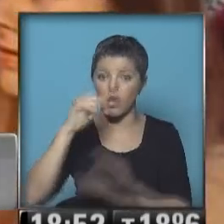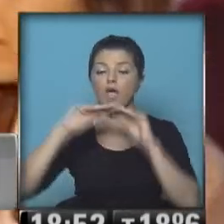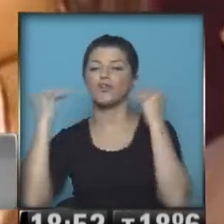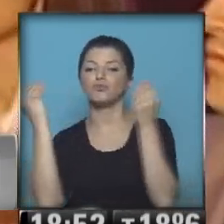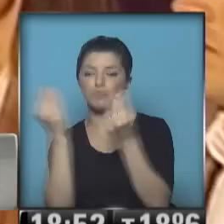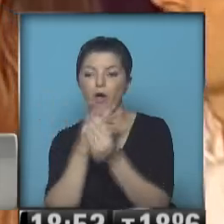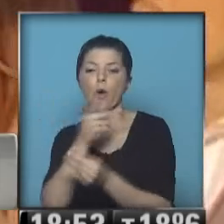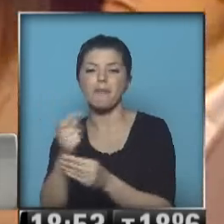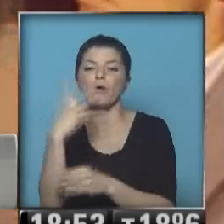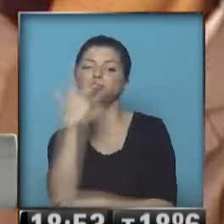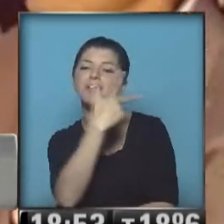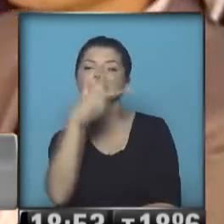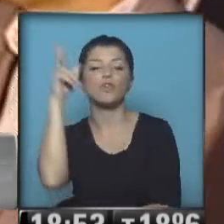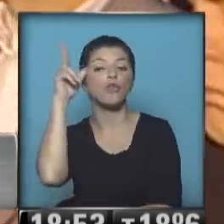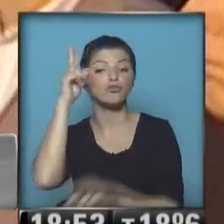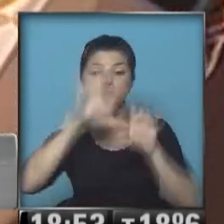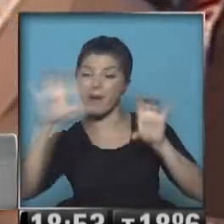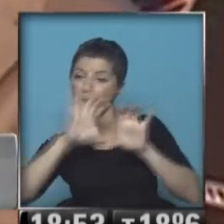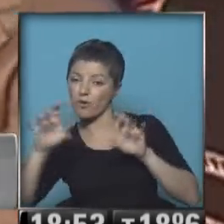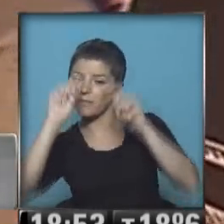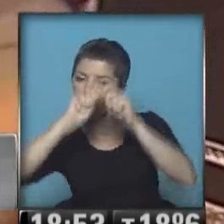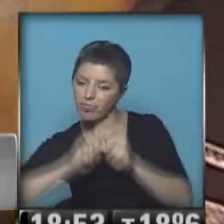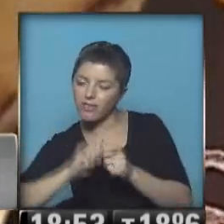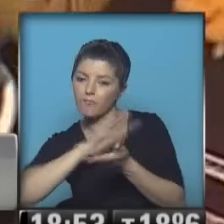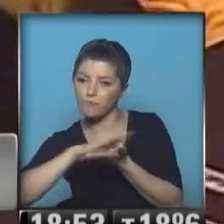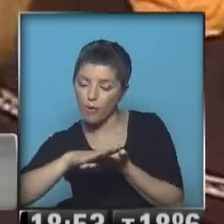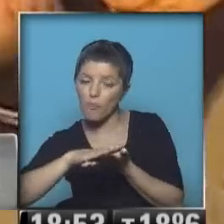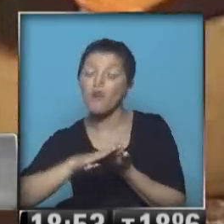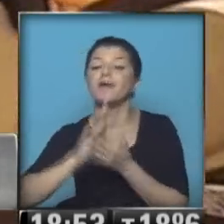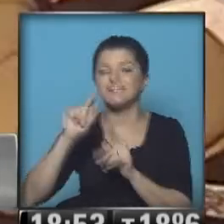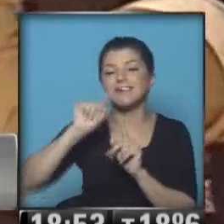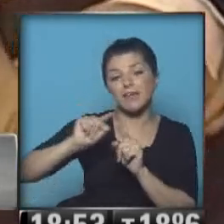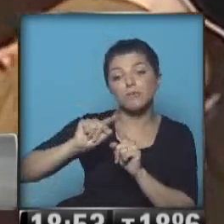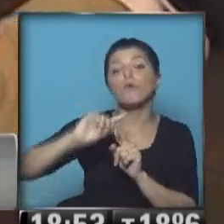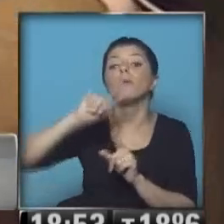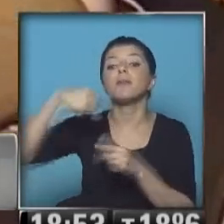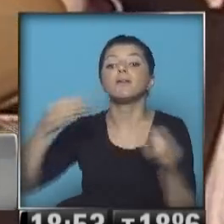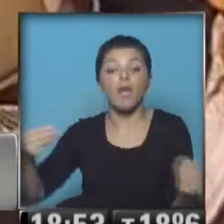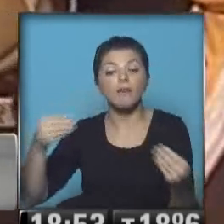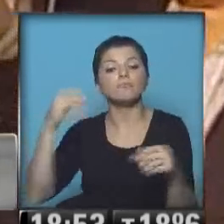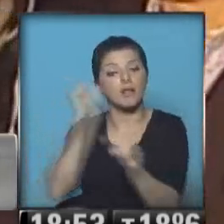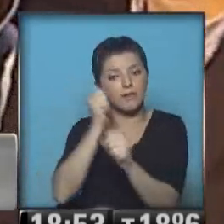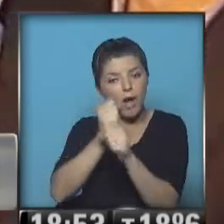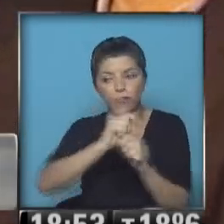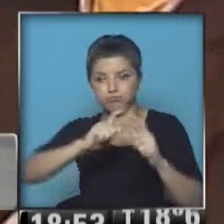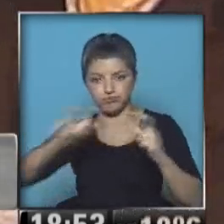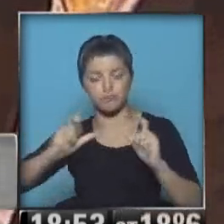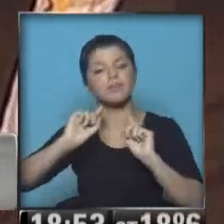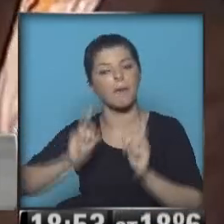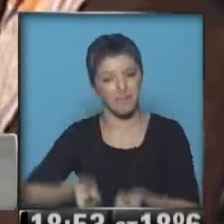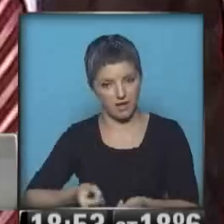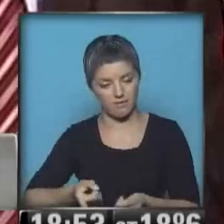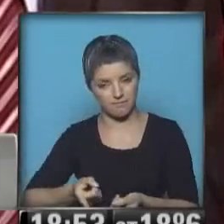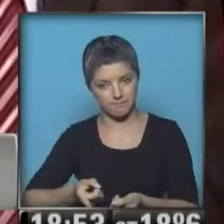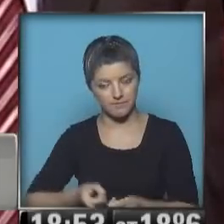que se vienen recuperando y que sobre todo vienen dando más trabajo a esta ciudad, que sinceramente era una